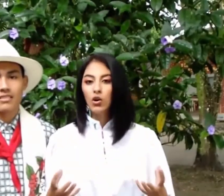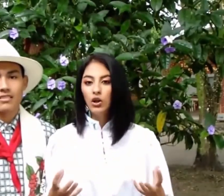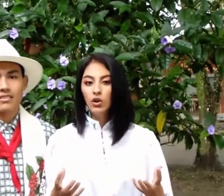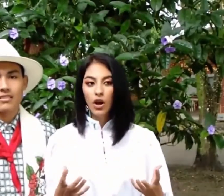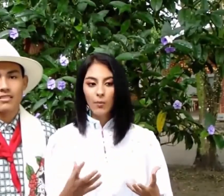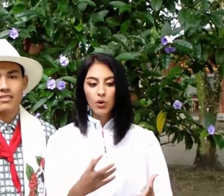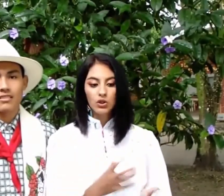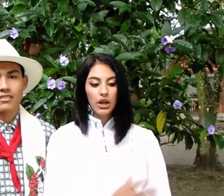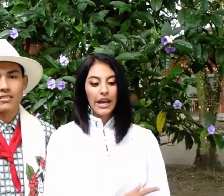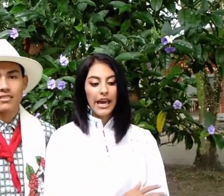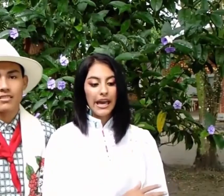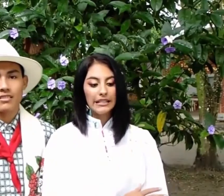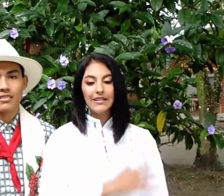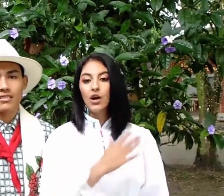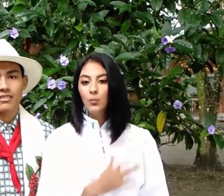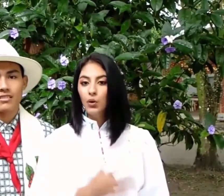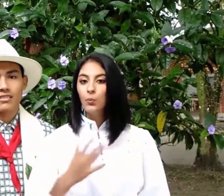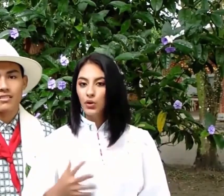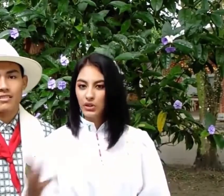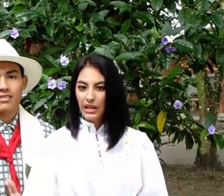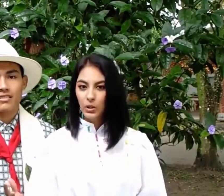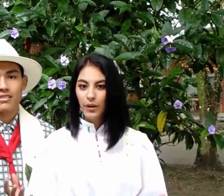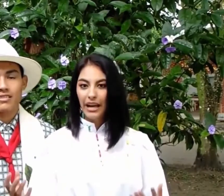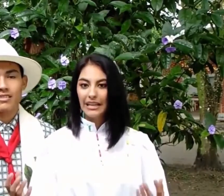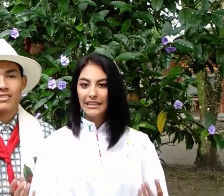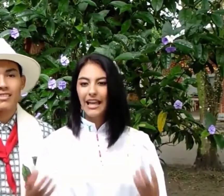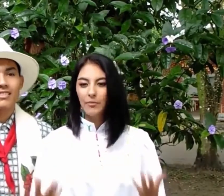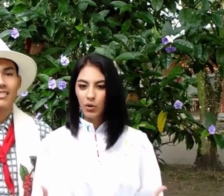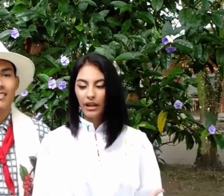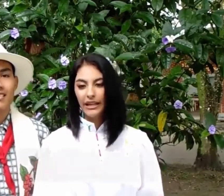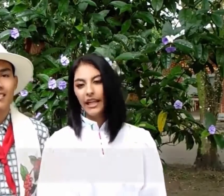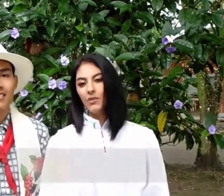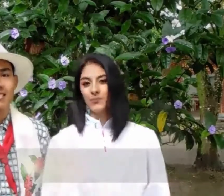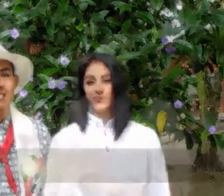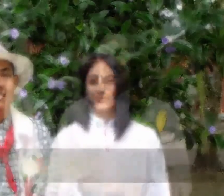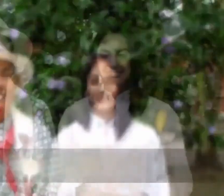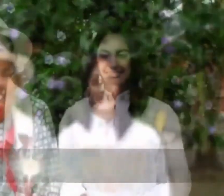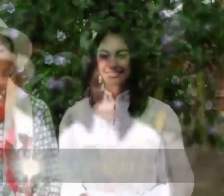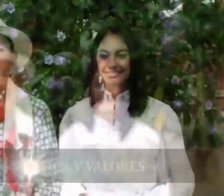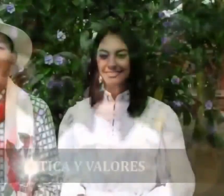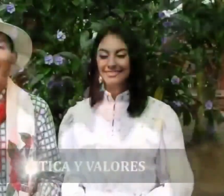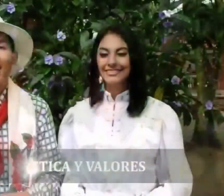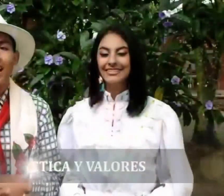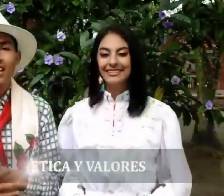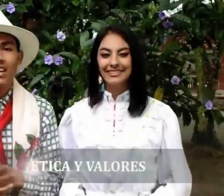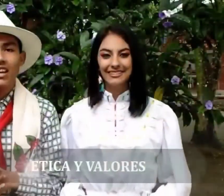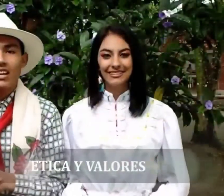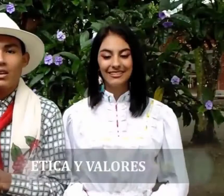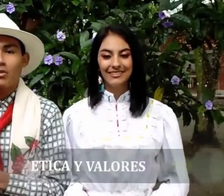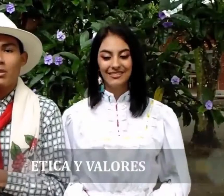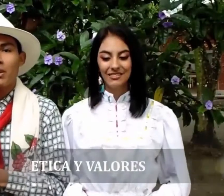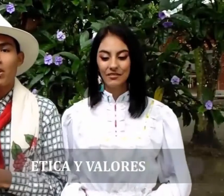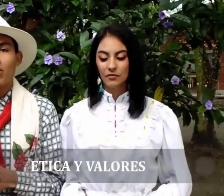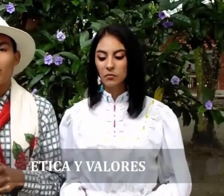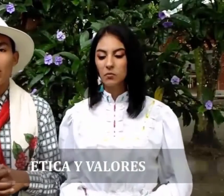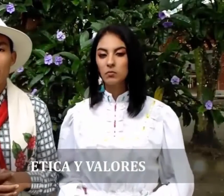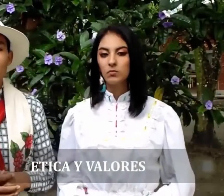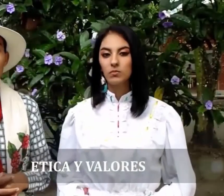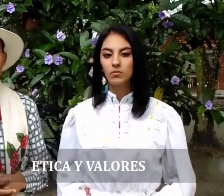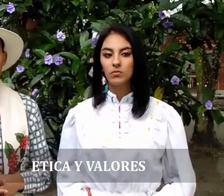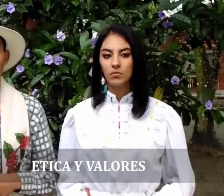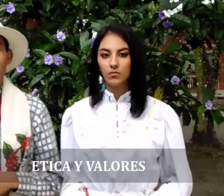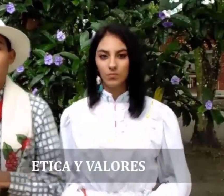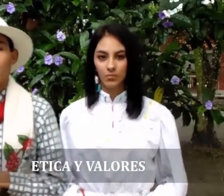cómo lo hemos acogido y lo hemos llevado por un proceso para que sea de la mejor calidad. En la ética hemos aprendido